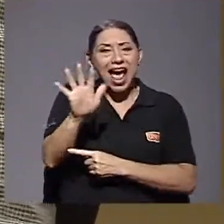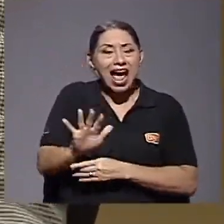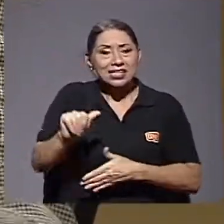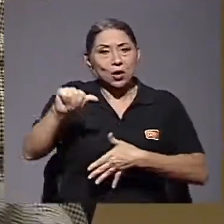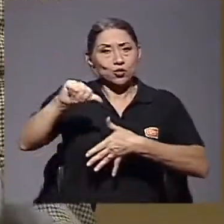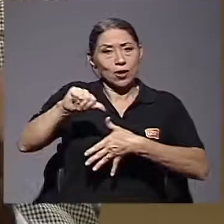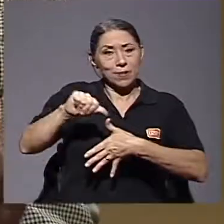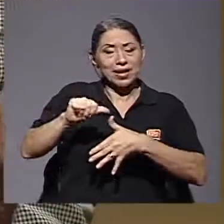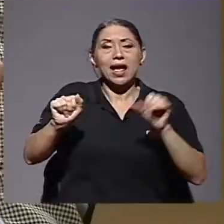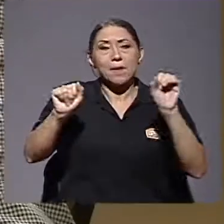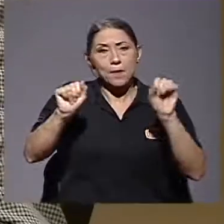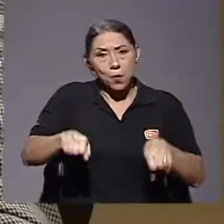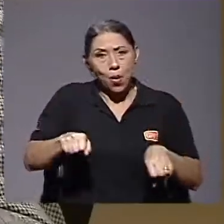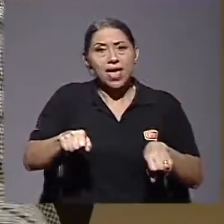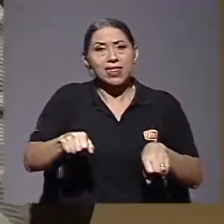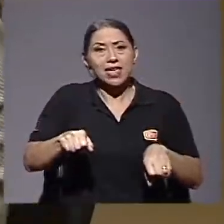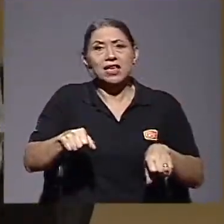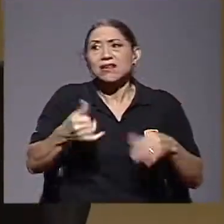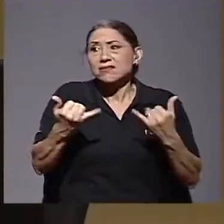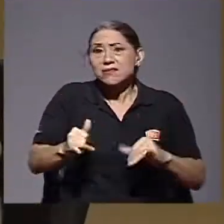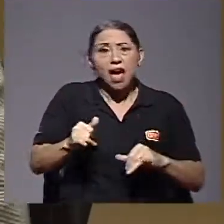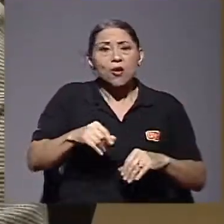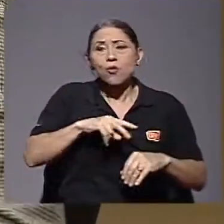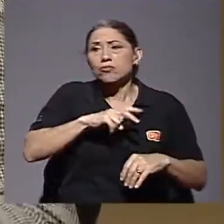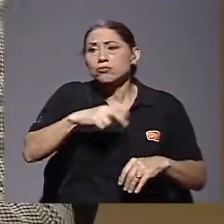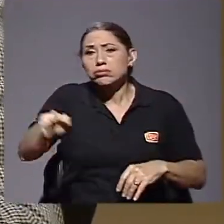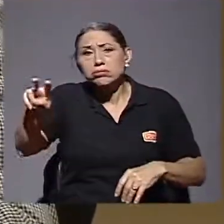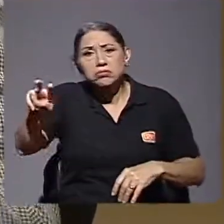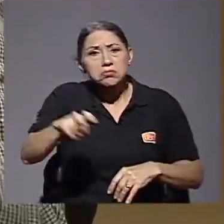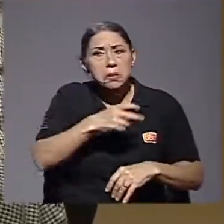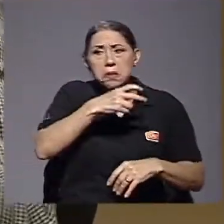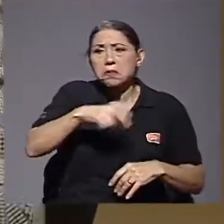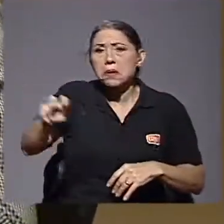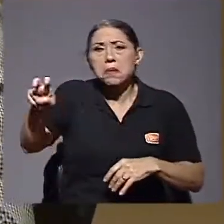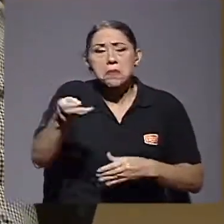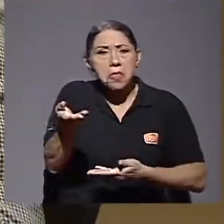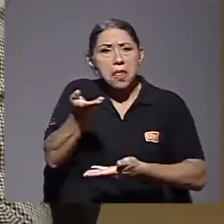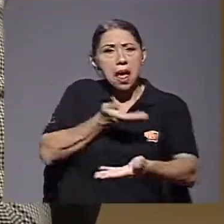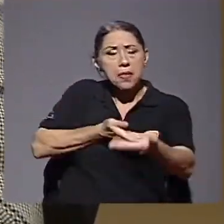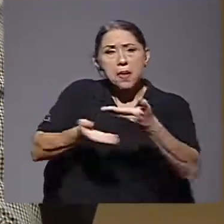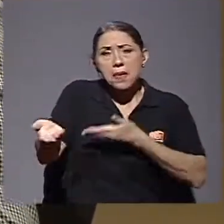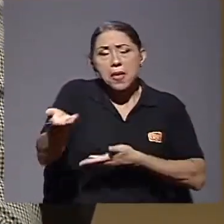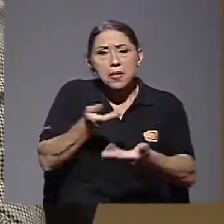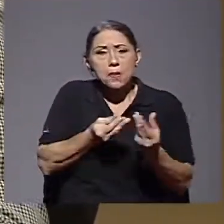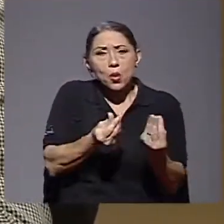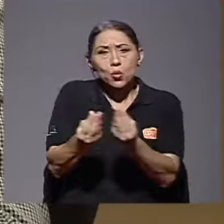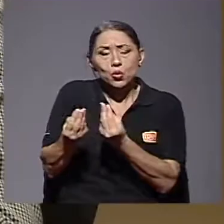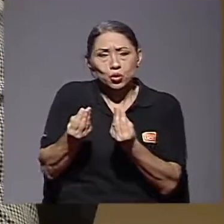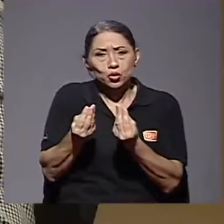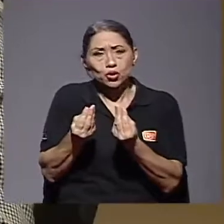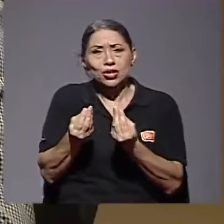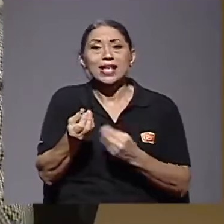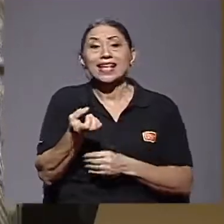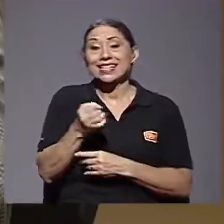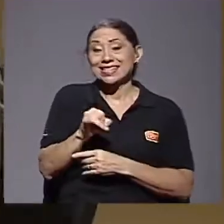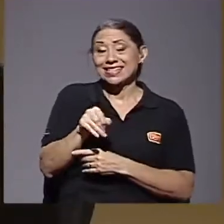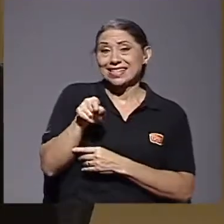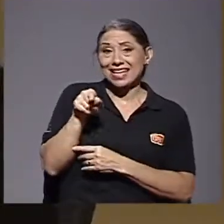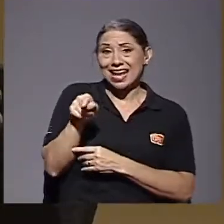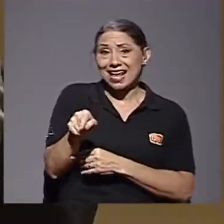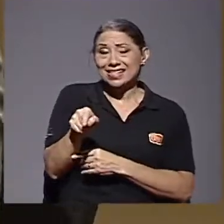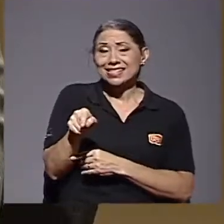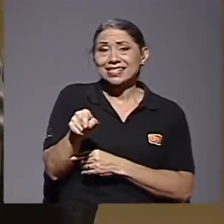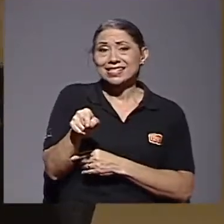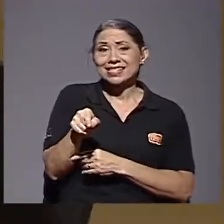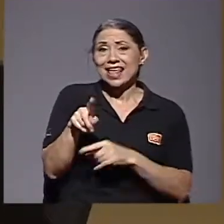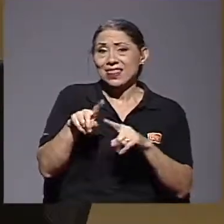llevar productos para el otro lado o viceversa. Por lo tanto, si en forma constante ese